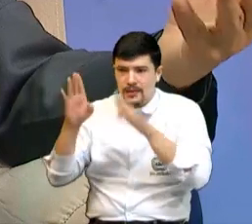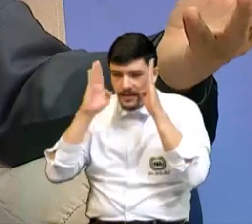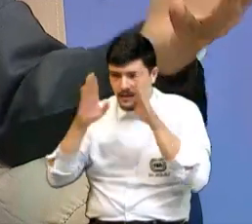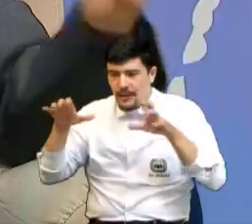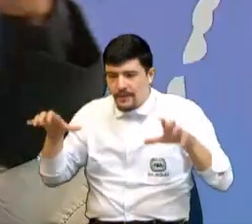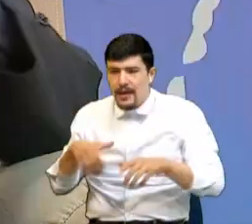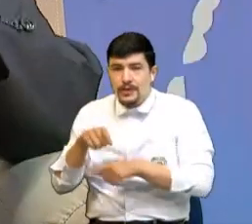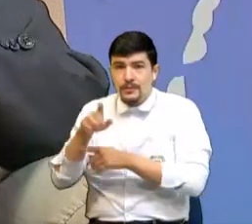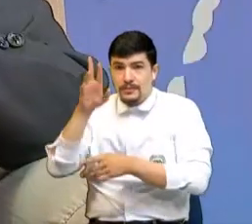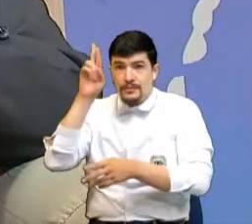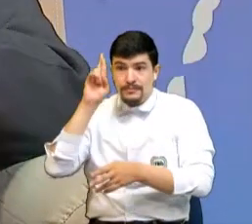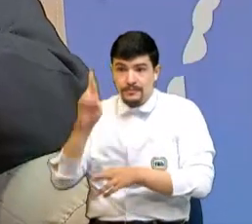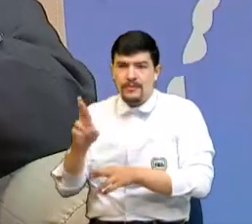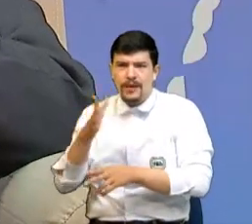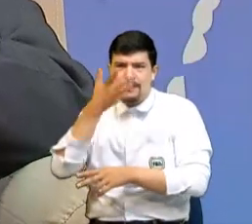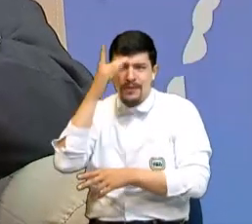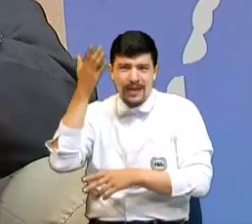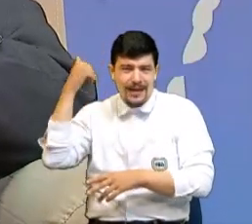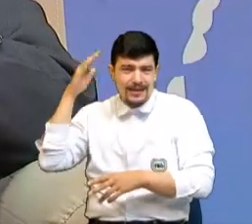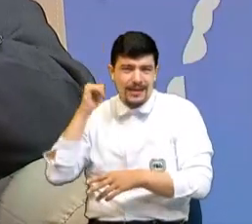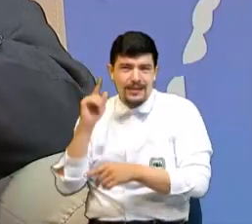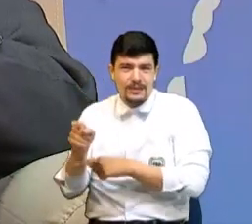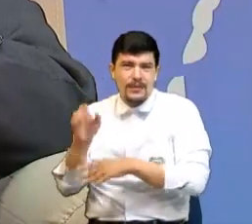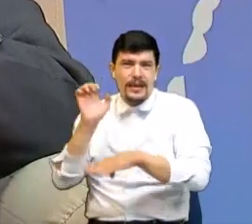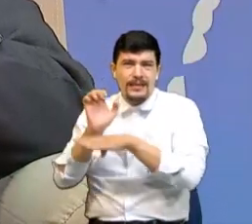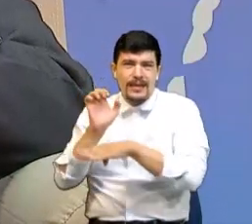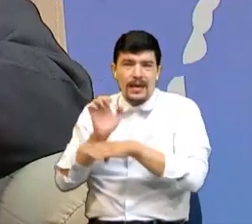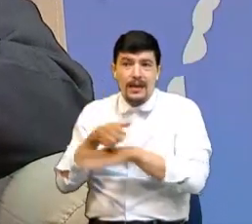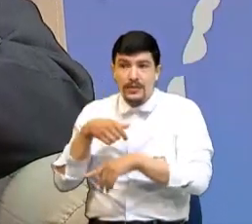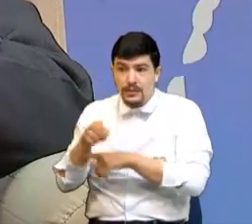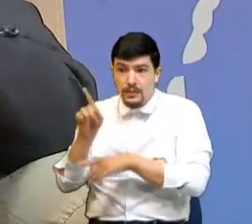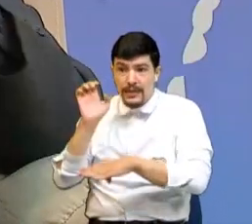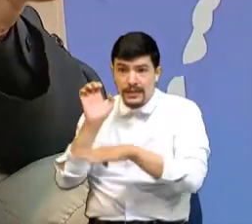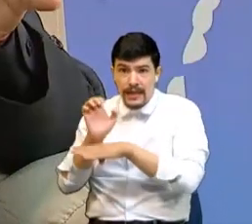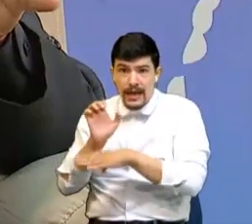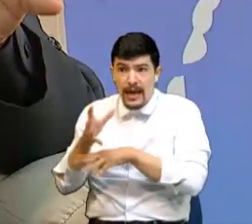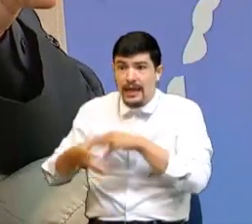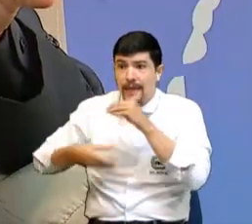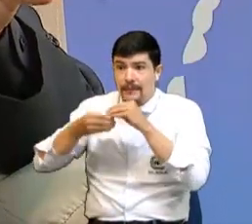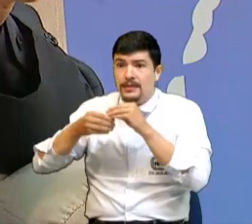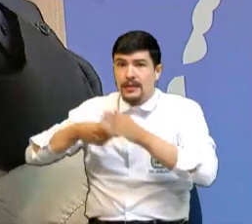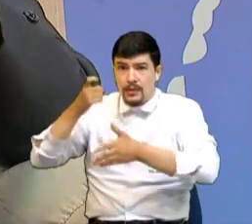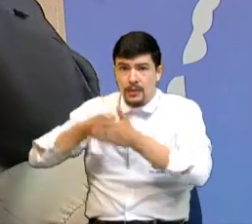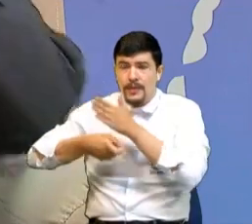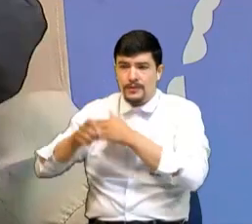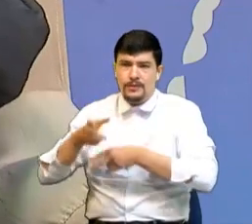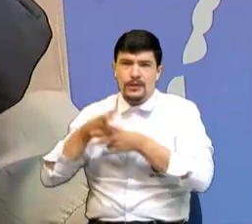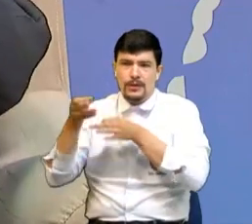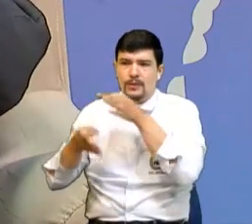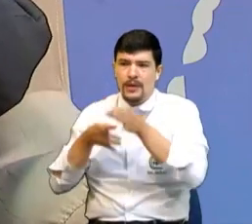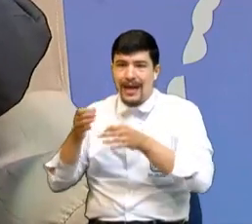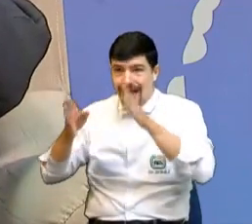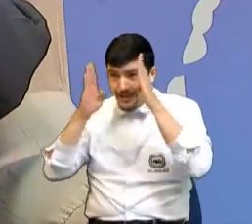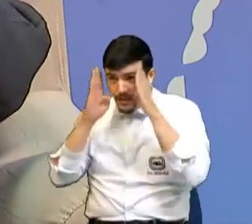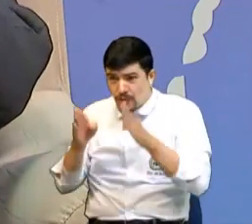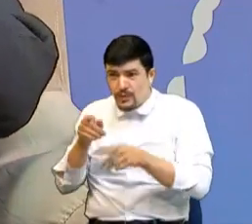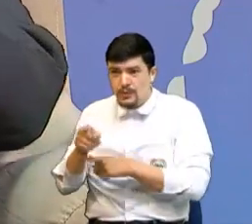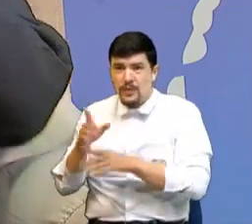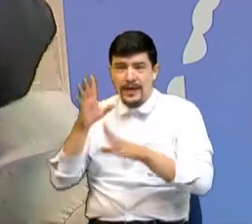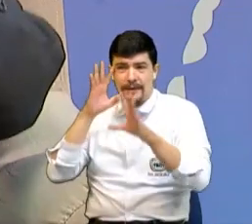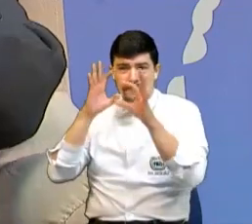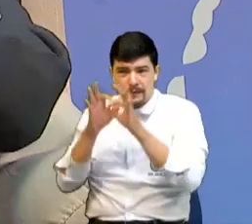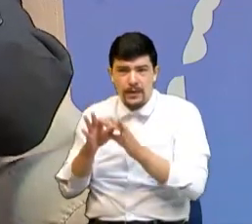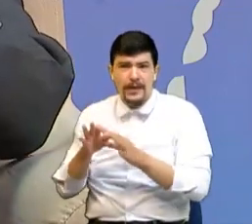intervención, porque la intervención de esas entidades, más que correctiva, es preventiva. ¿sí? Es abordar el núcleo